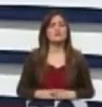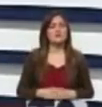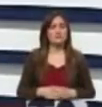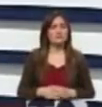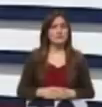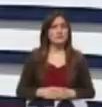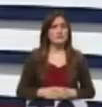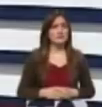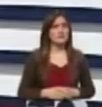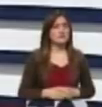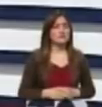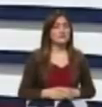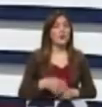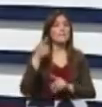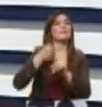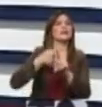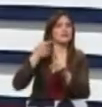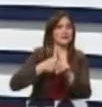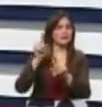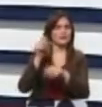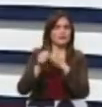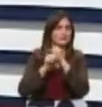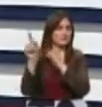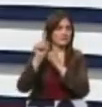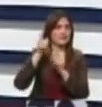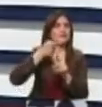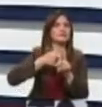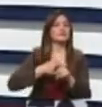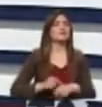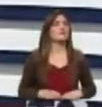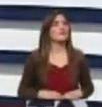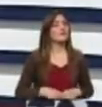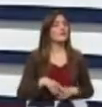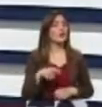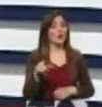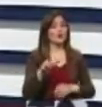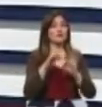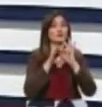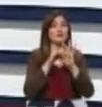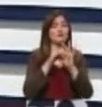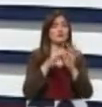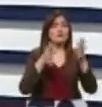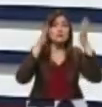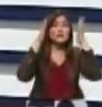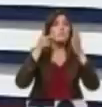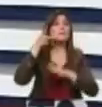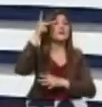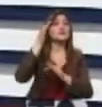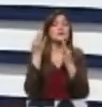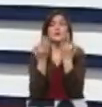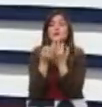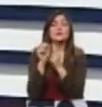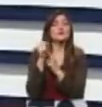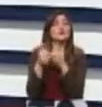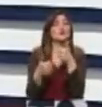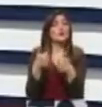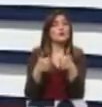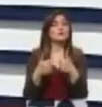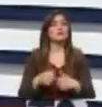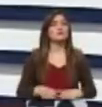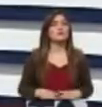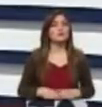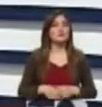ellos aseguran... Varios meses. Vamos en este momento con Joana Cañizares para escuchar a los padres de familia sobre la situación que están viviendo.